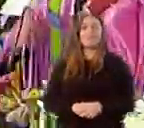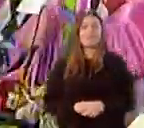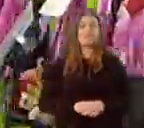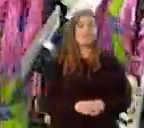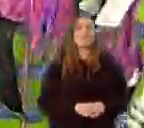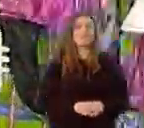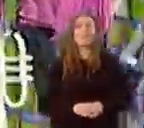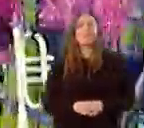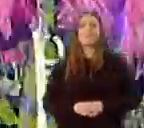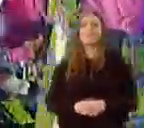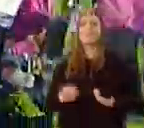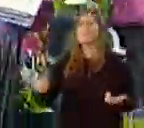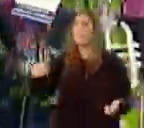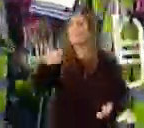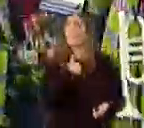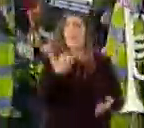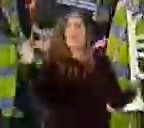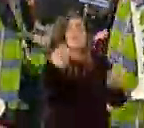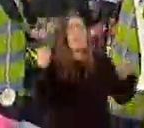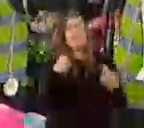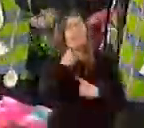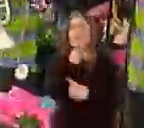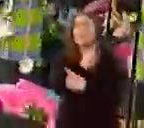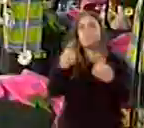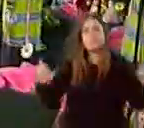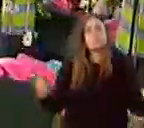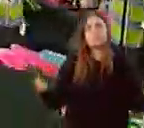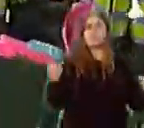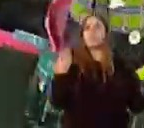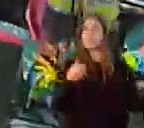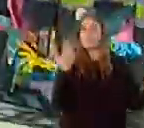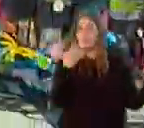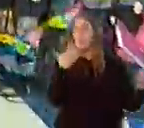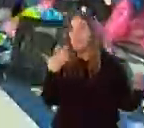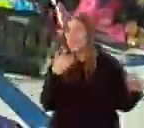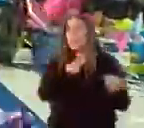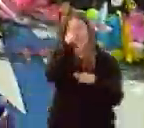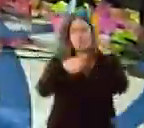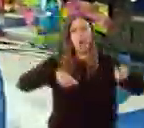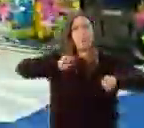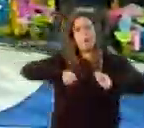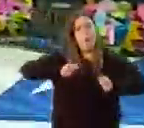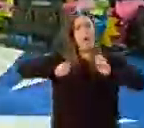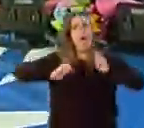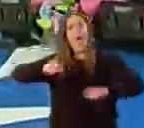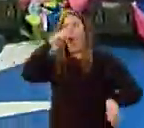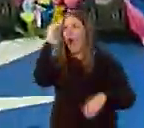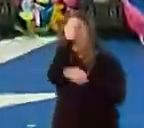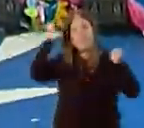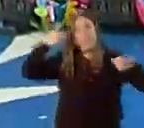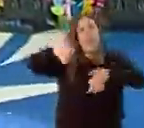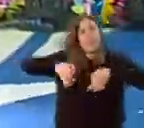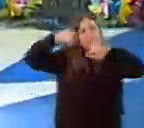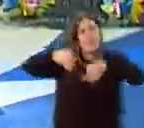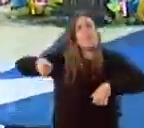y yo voy a mencionar en canarias esta pieza de la ejecución atendía nuestras voces al